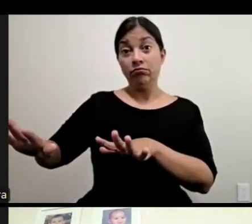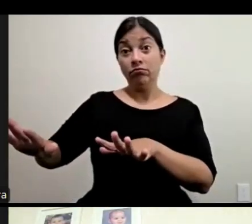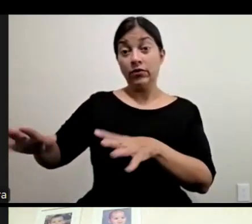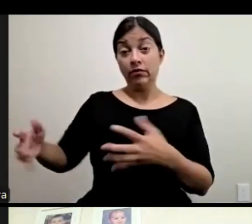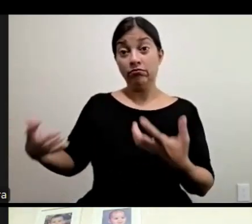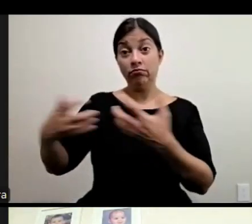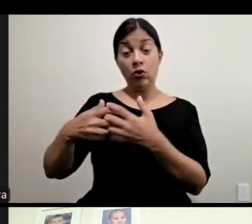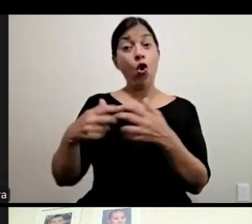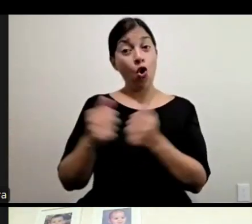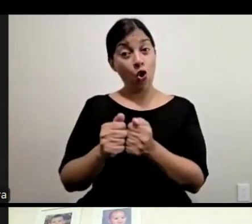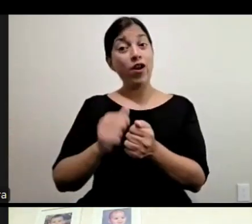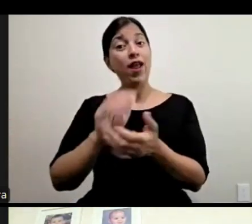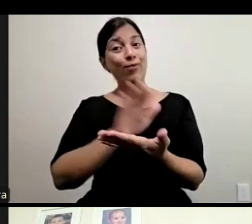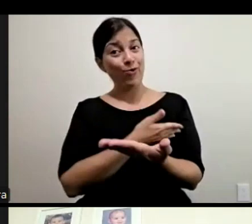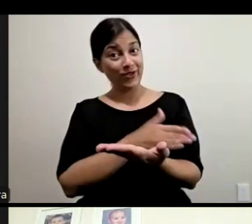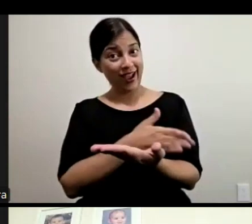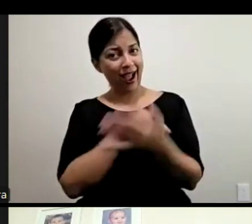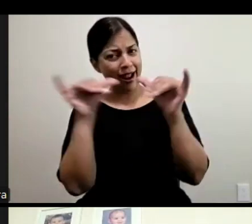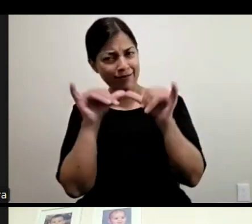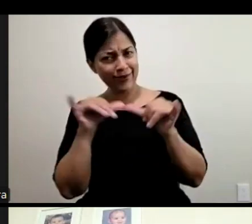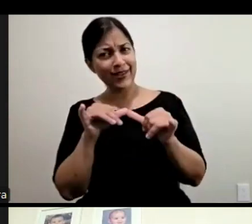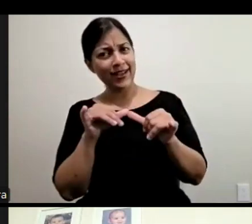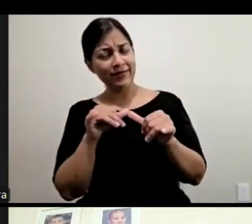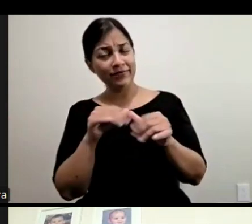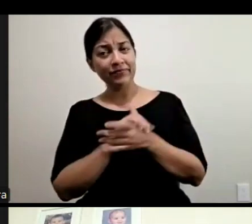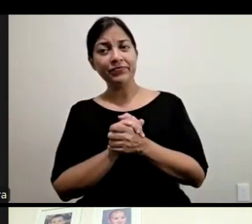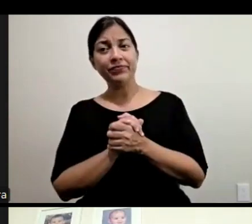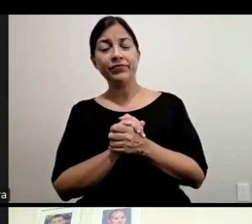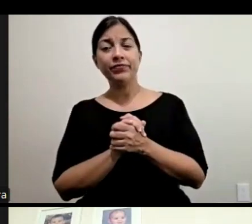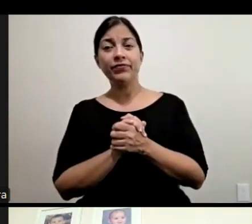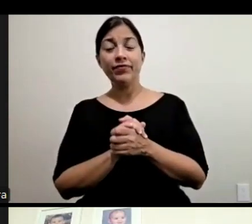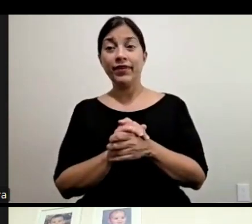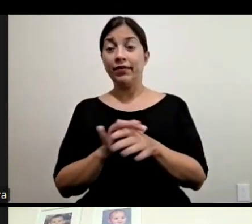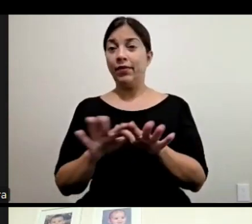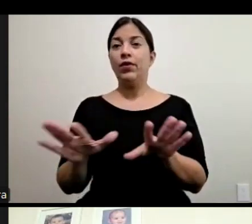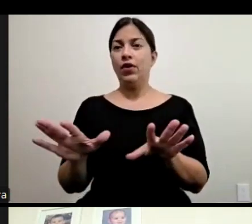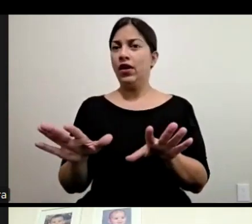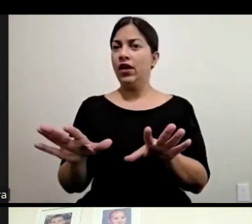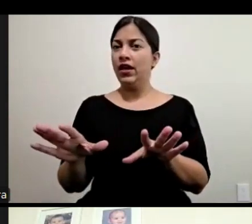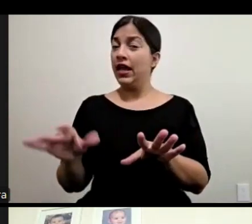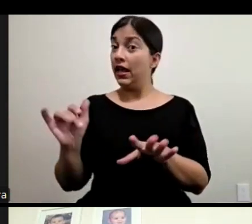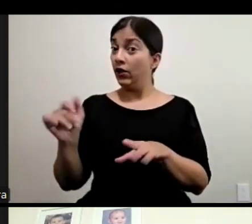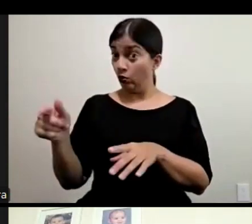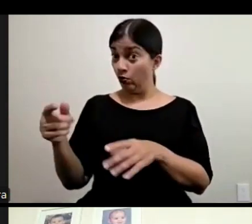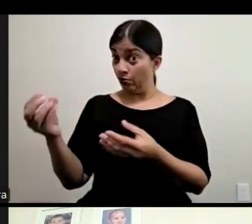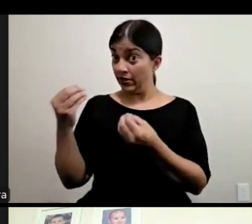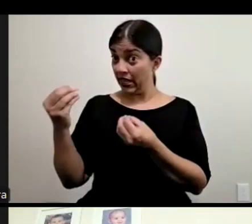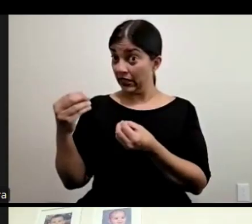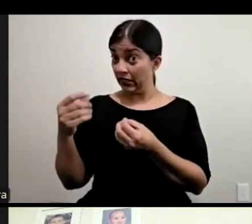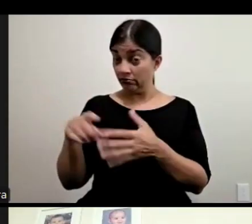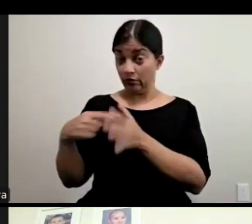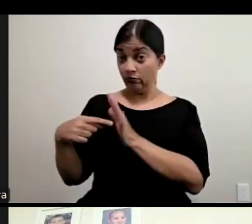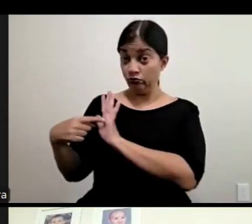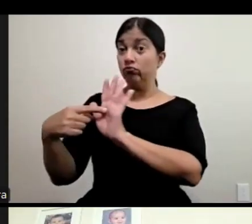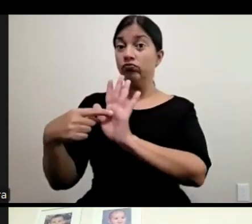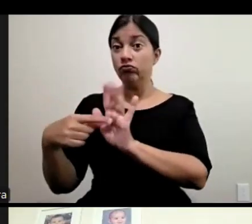con la música, ¿no? Con la medida. Entonces, el rey Luis Eso que me enseñaste es la coreografía, pero arriba